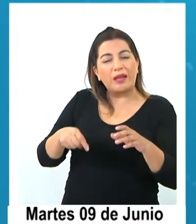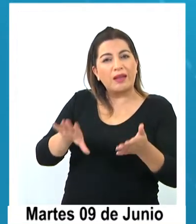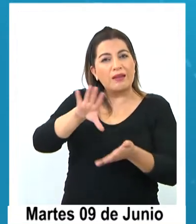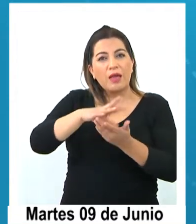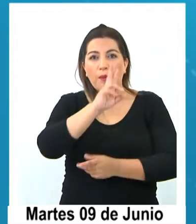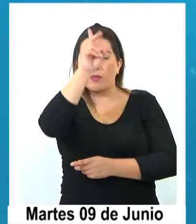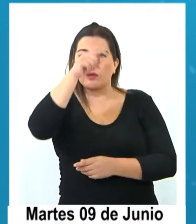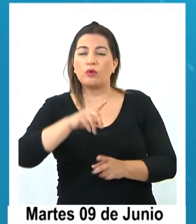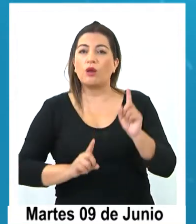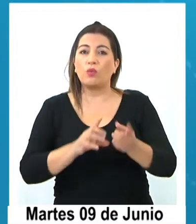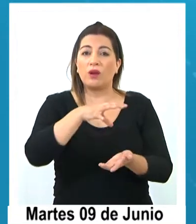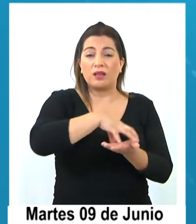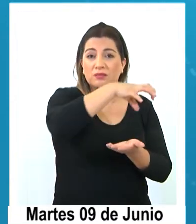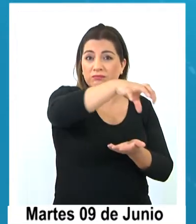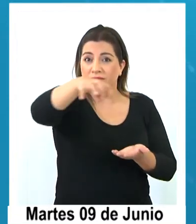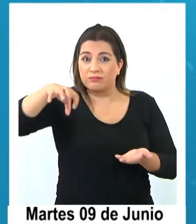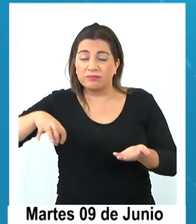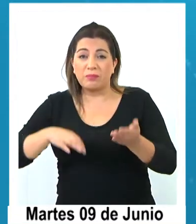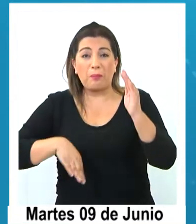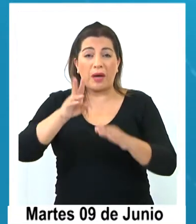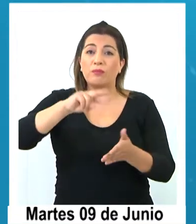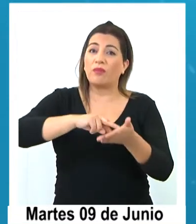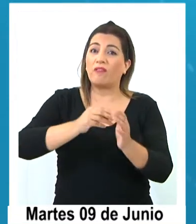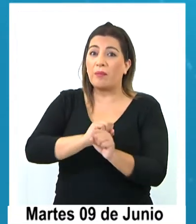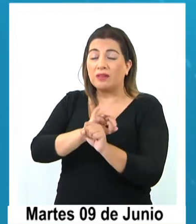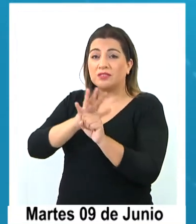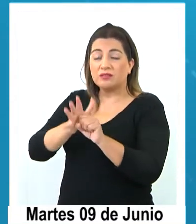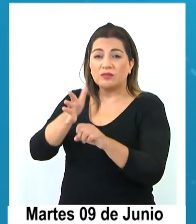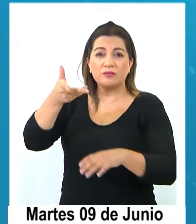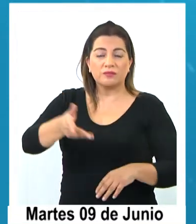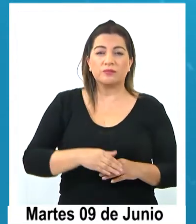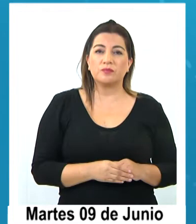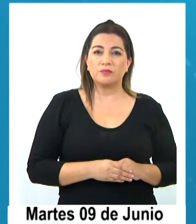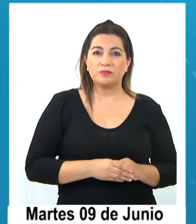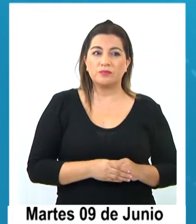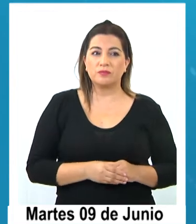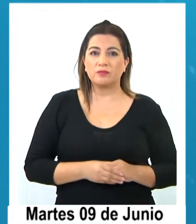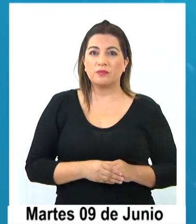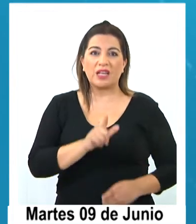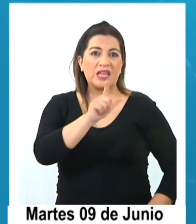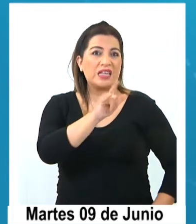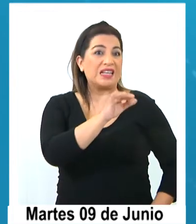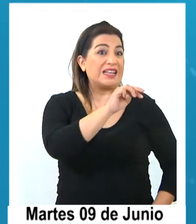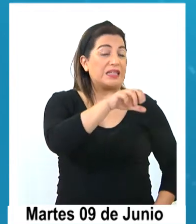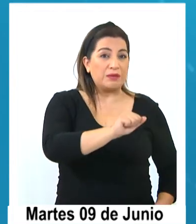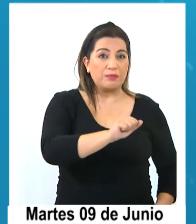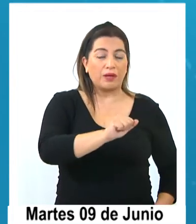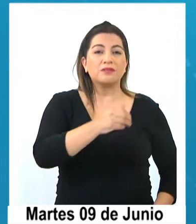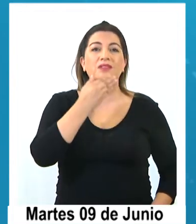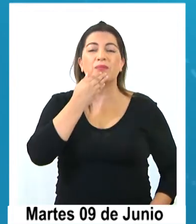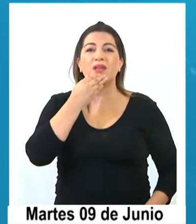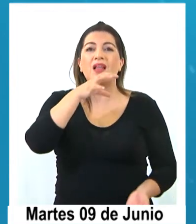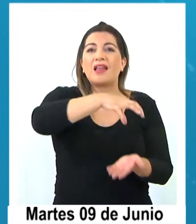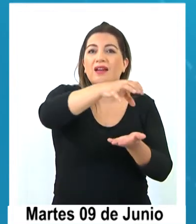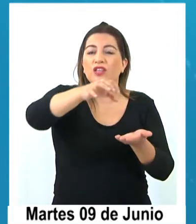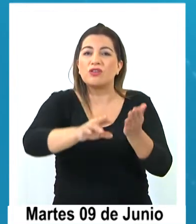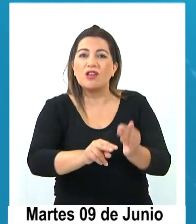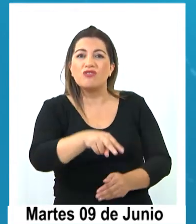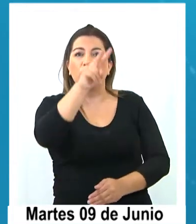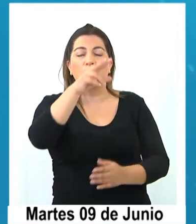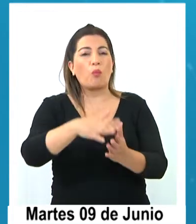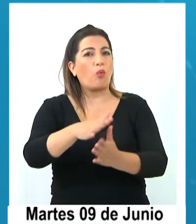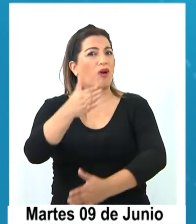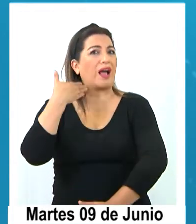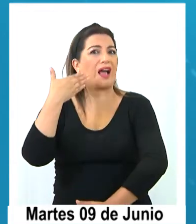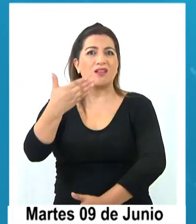Perú. Las ciudades, las regiones más afectadas por la pandemia han sido, ha sido Lima y las regiones del norte, donde hay